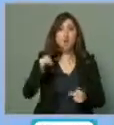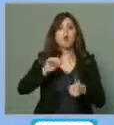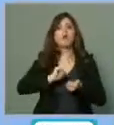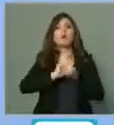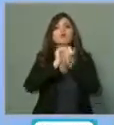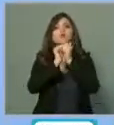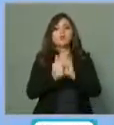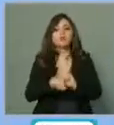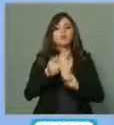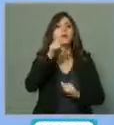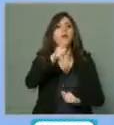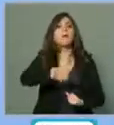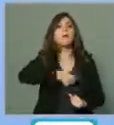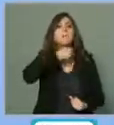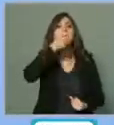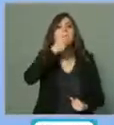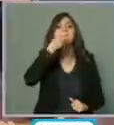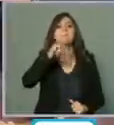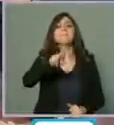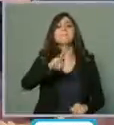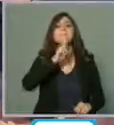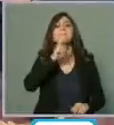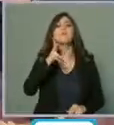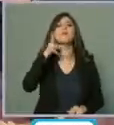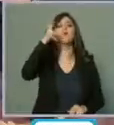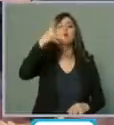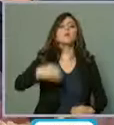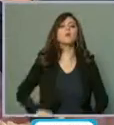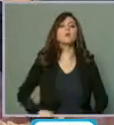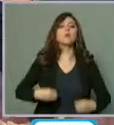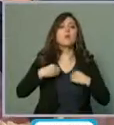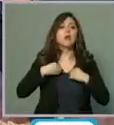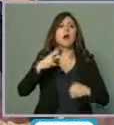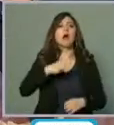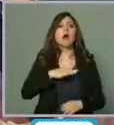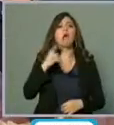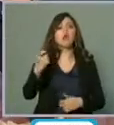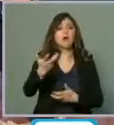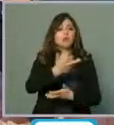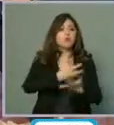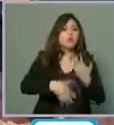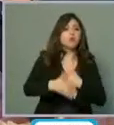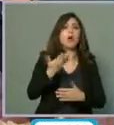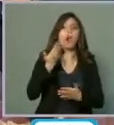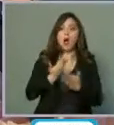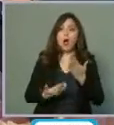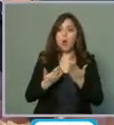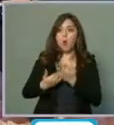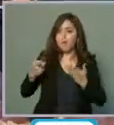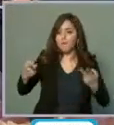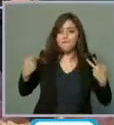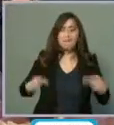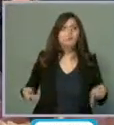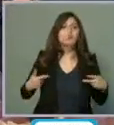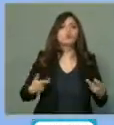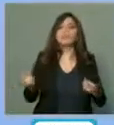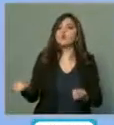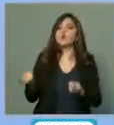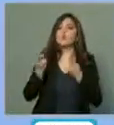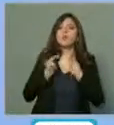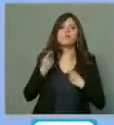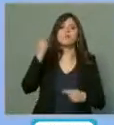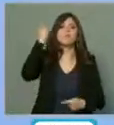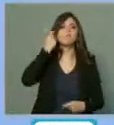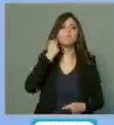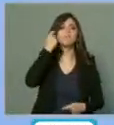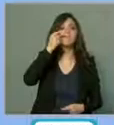vivir una vejez plena, es maravilloso, pero porque tienen el dinero, a lo mejor nosotros ya no tenemos pensiones, ellos sí la tienen, entonces eso les permite